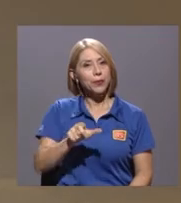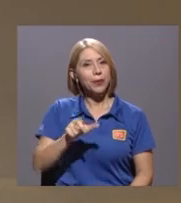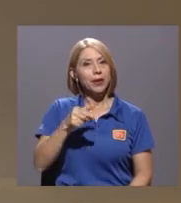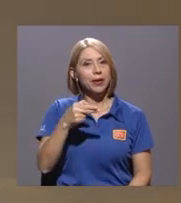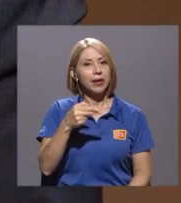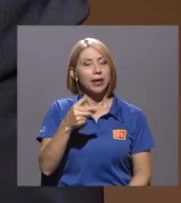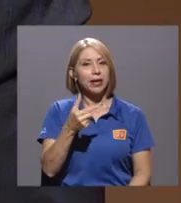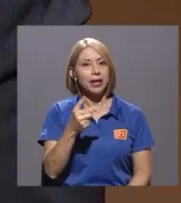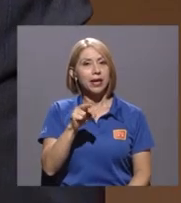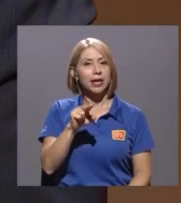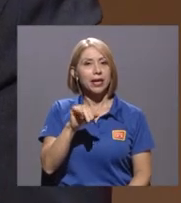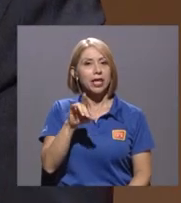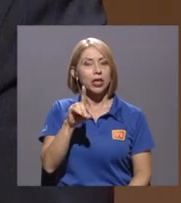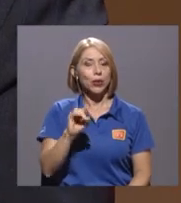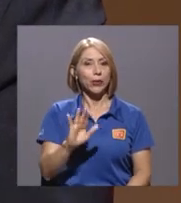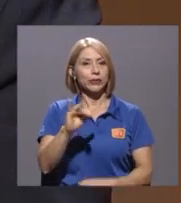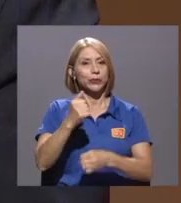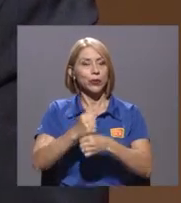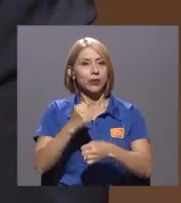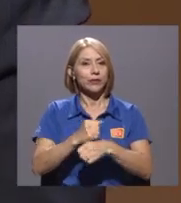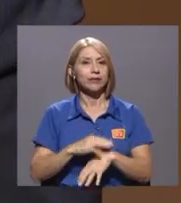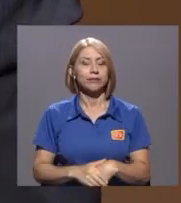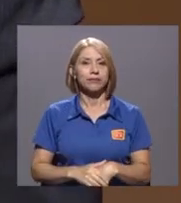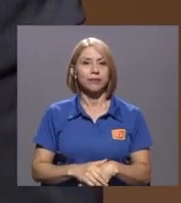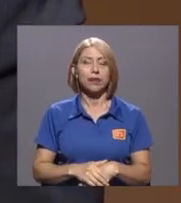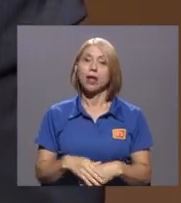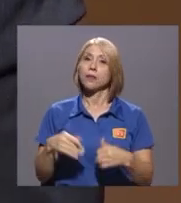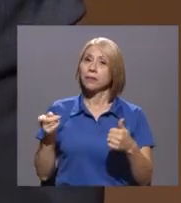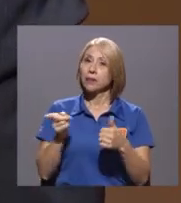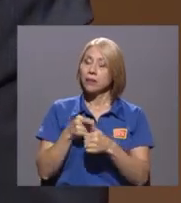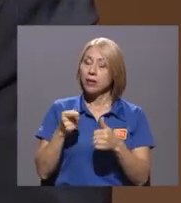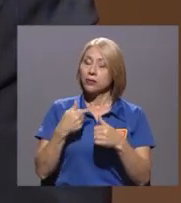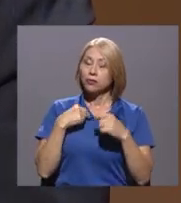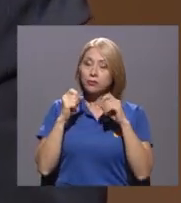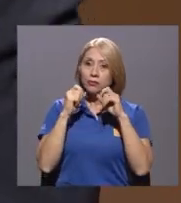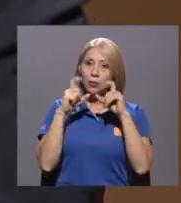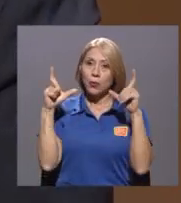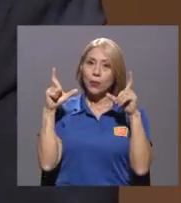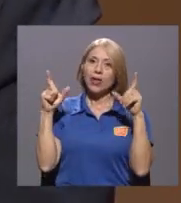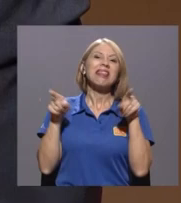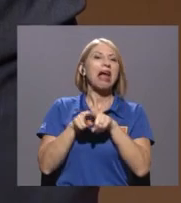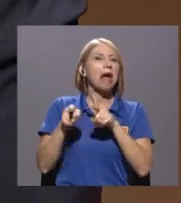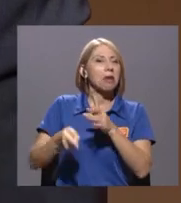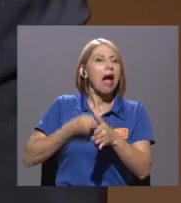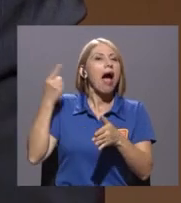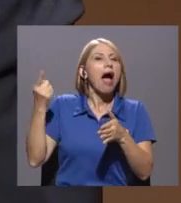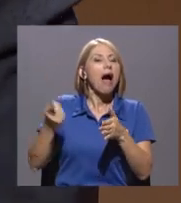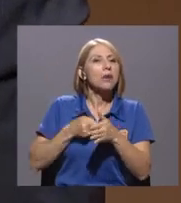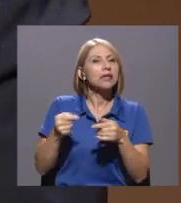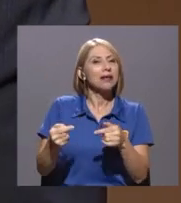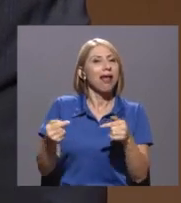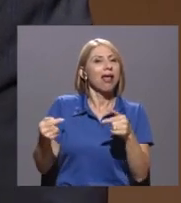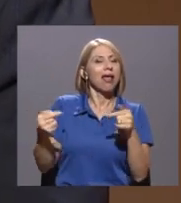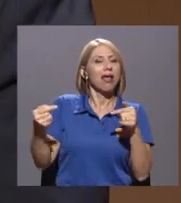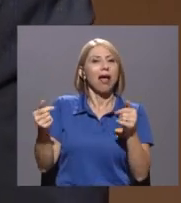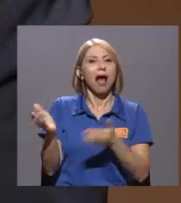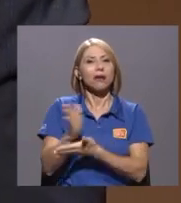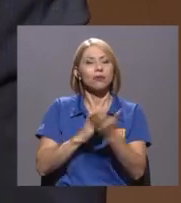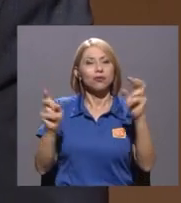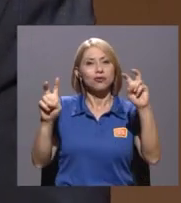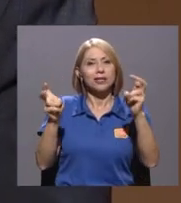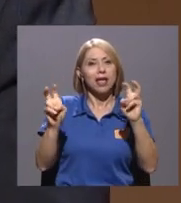contribución de desde la admiración incluso desde la discrepancia en algunos temas puntuales